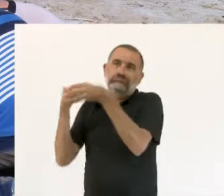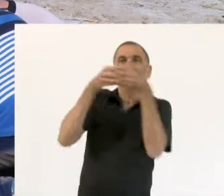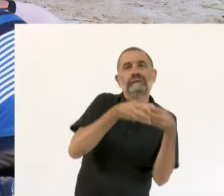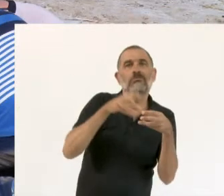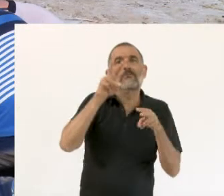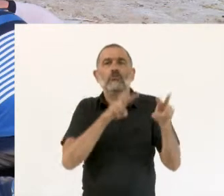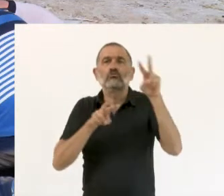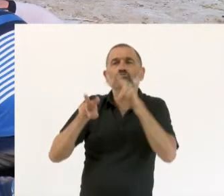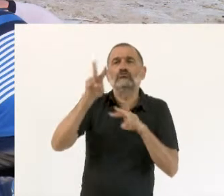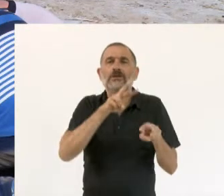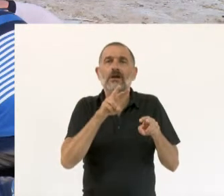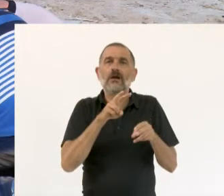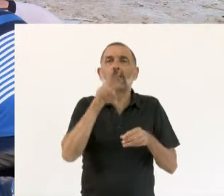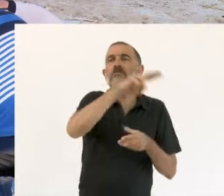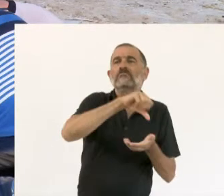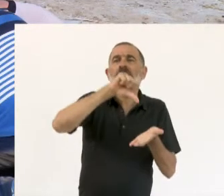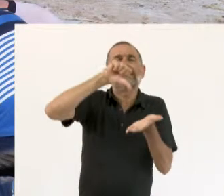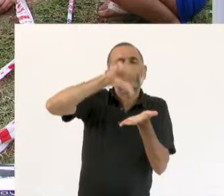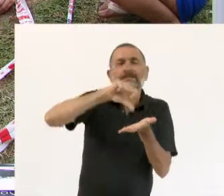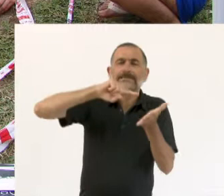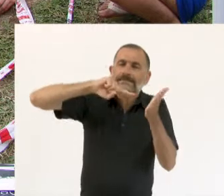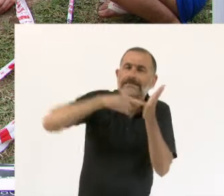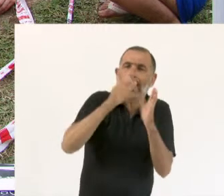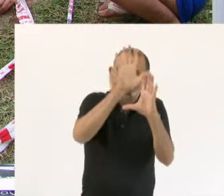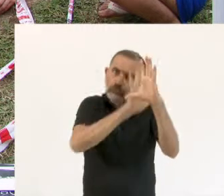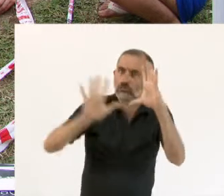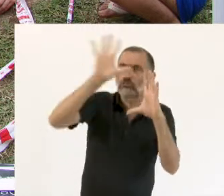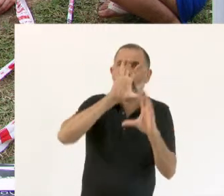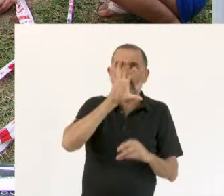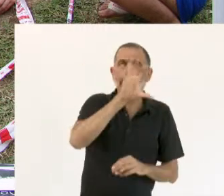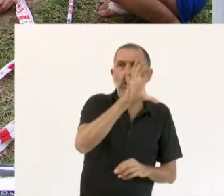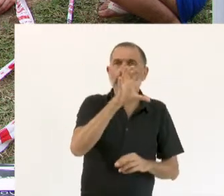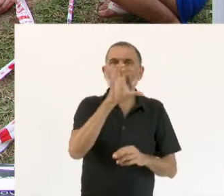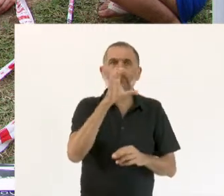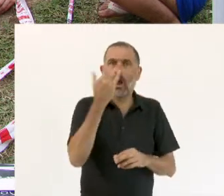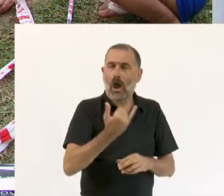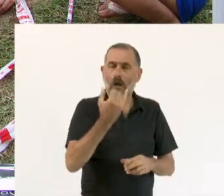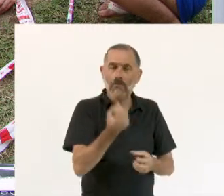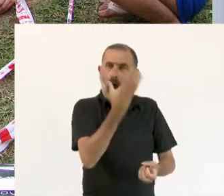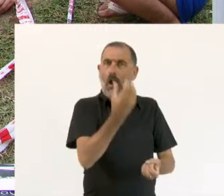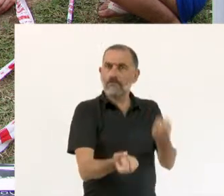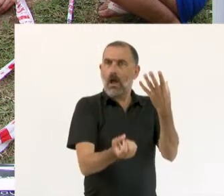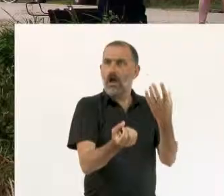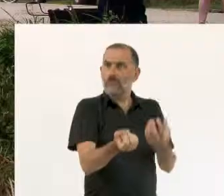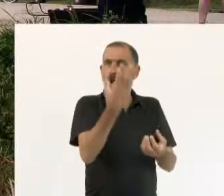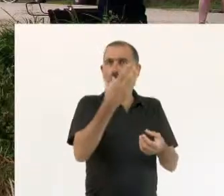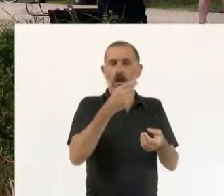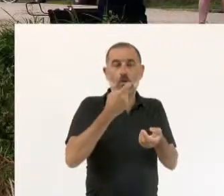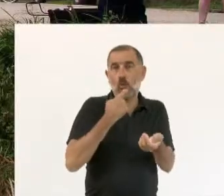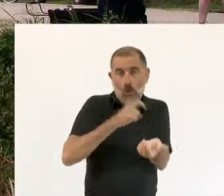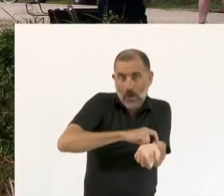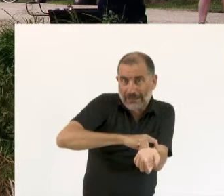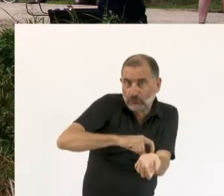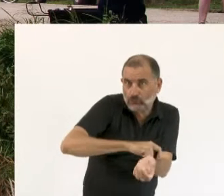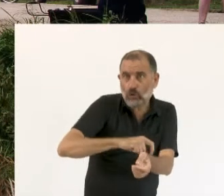hallazgos esporádicos, fortuitos, de restos arqueológicos, ya sean esqueletos o restos materiales. Entonces, que generalmente están bajo riesgo, porque es una